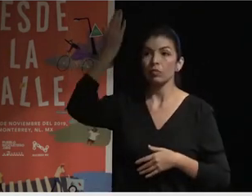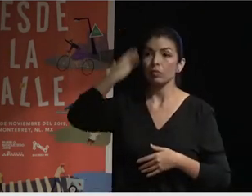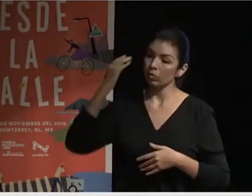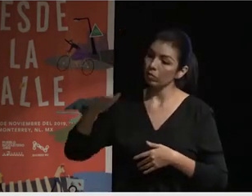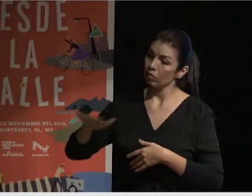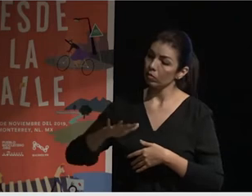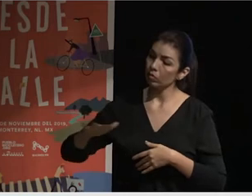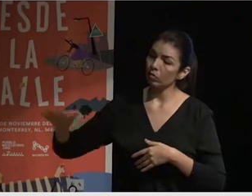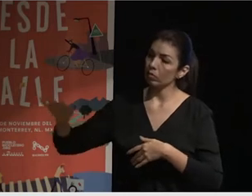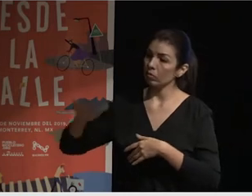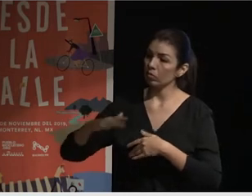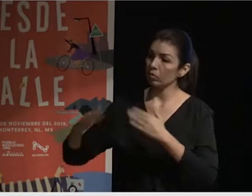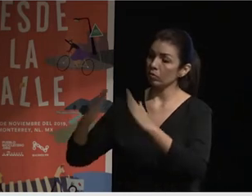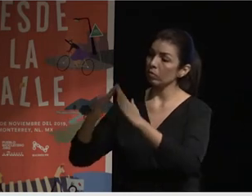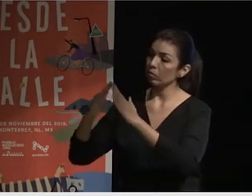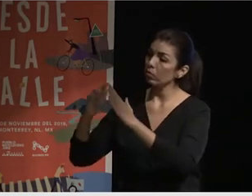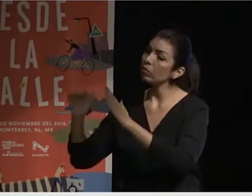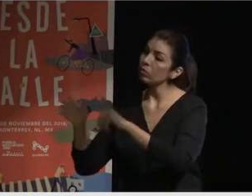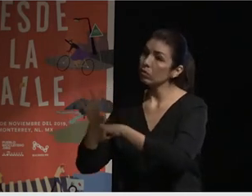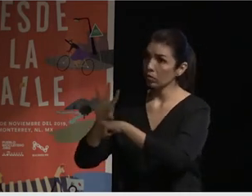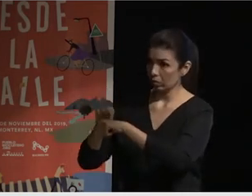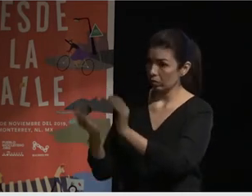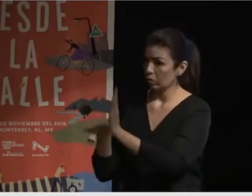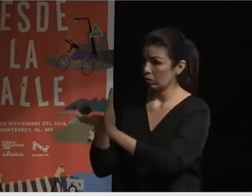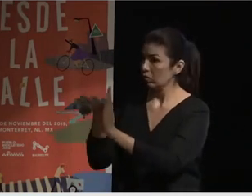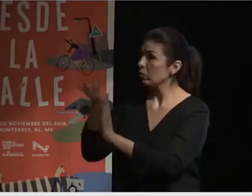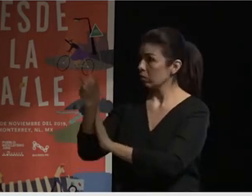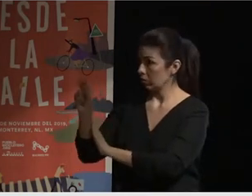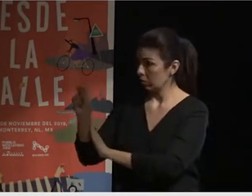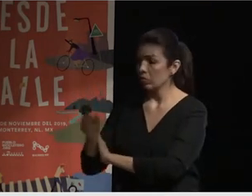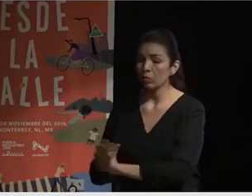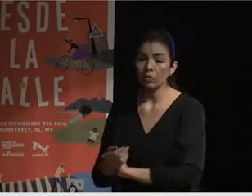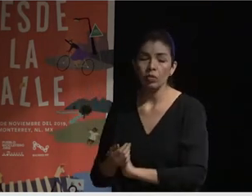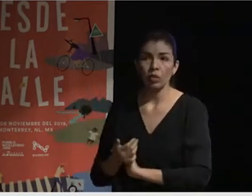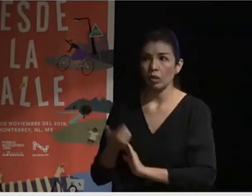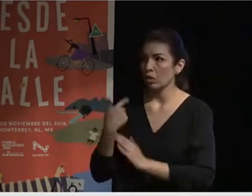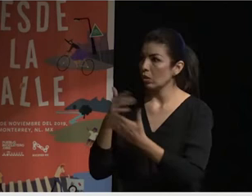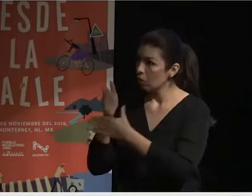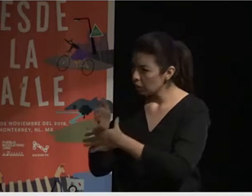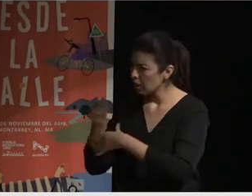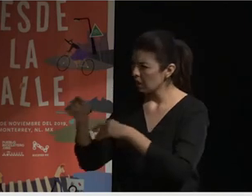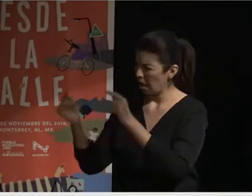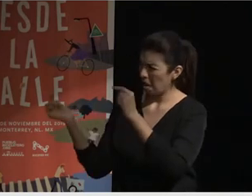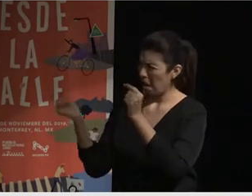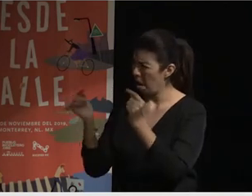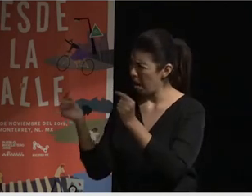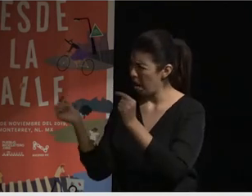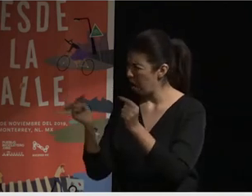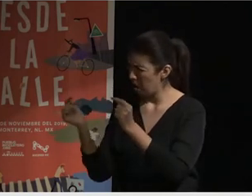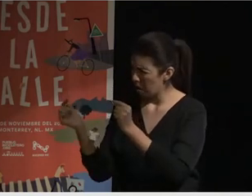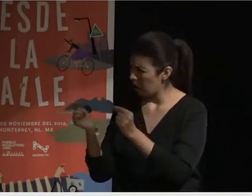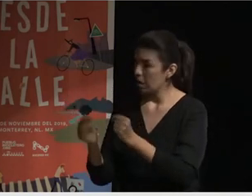del desarrollo comunitario, según. Y las señoras estaban peleando porque la pipa del agua no había llegado y una señora agarró 3 litros de agua más y